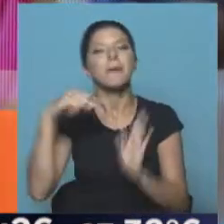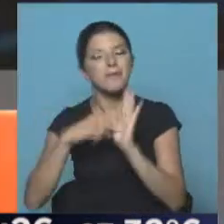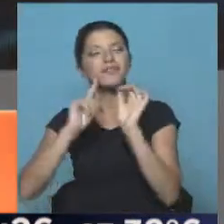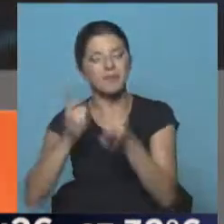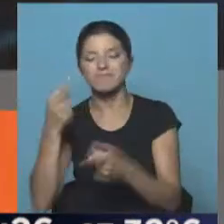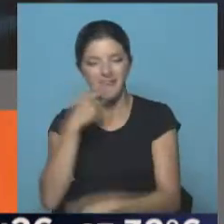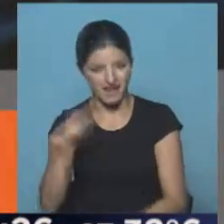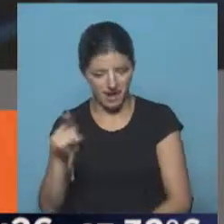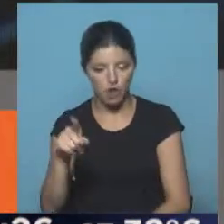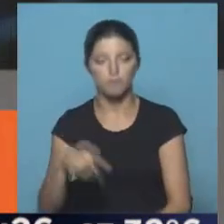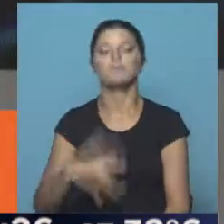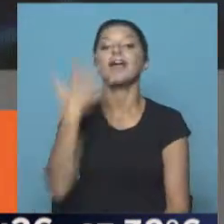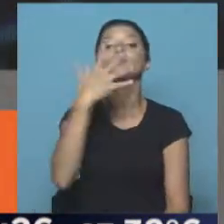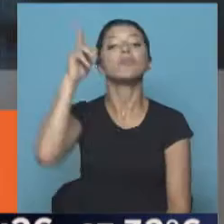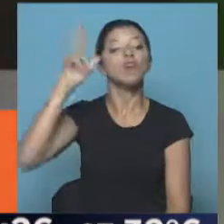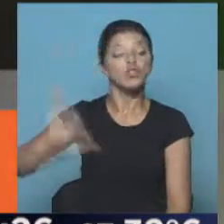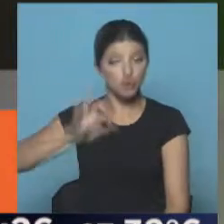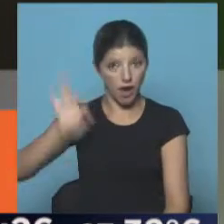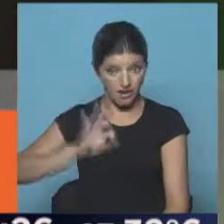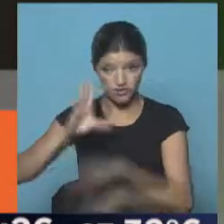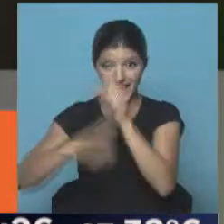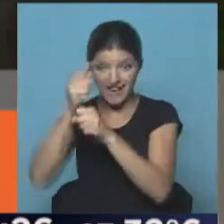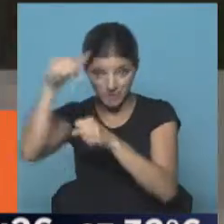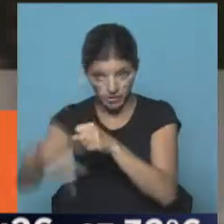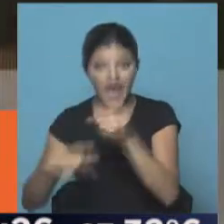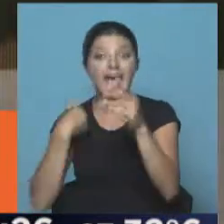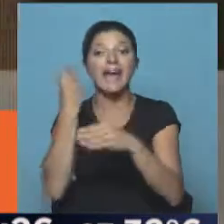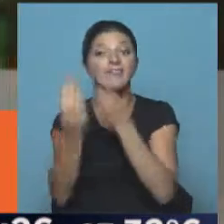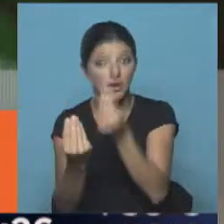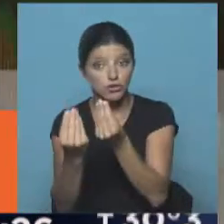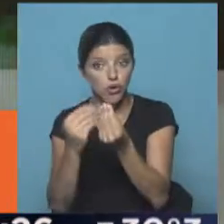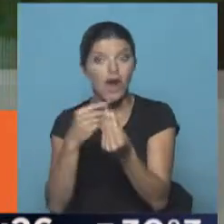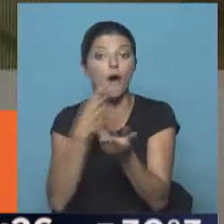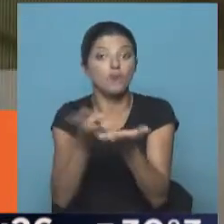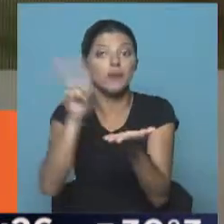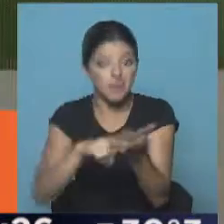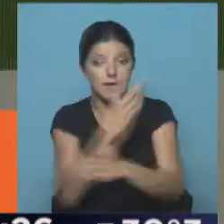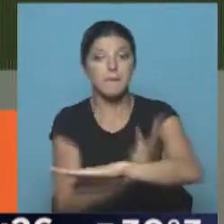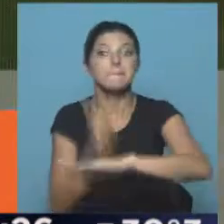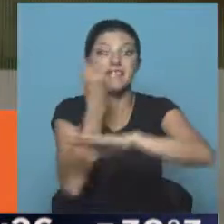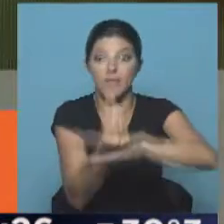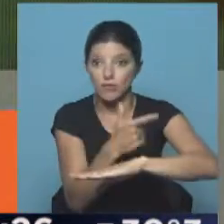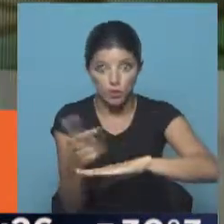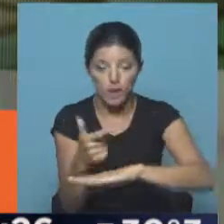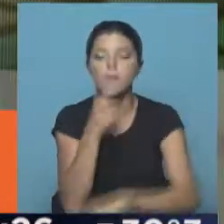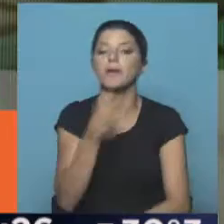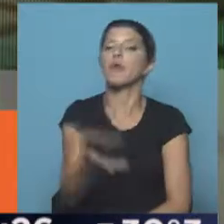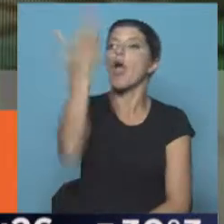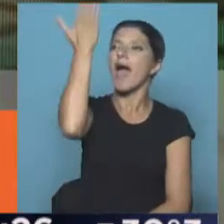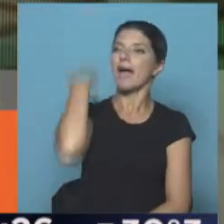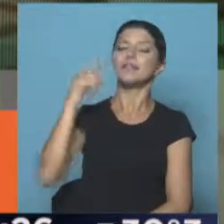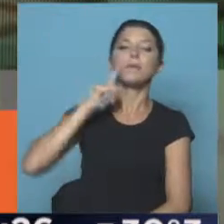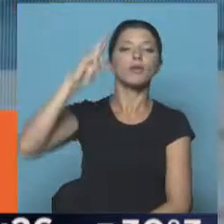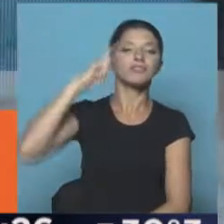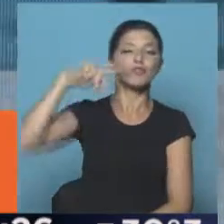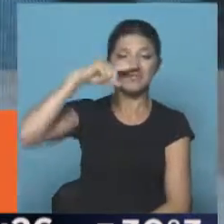vez en 58 años no hay candidato a la reelección, salvo Pompidou, que murió en 1974. Desde la Quinta República